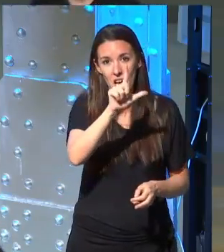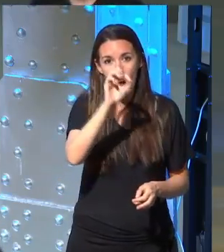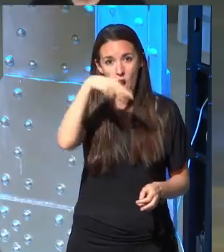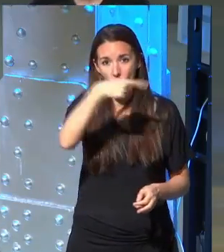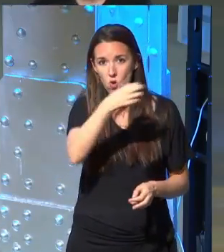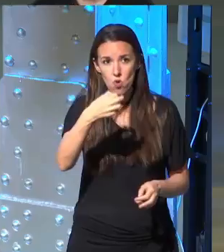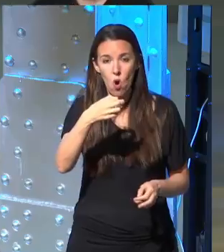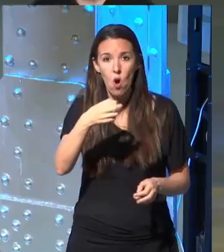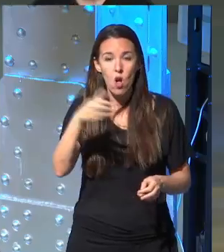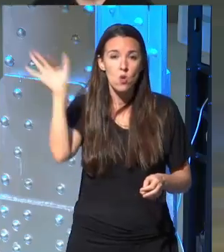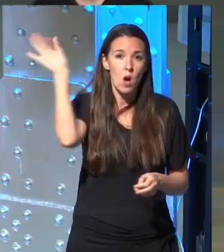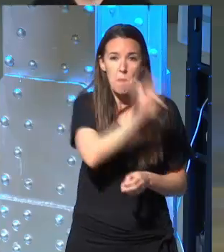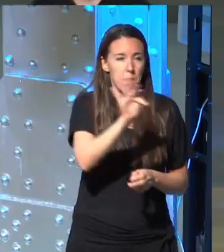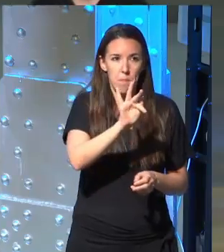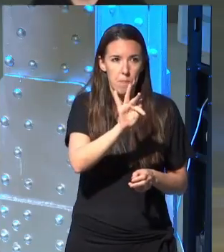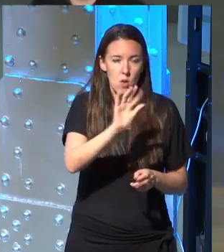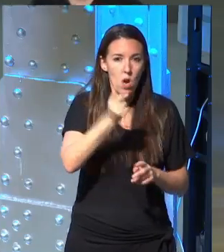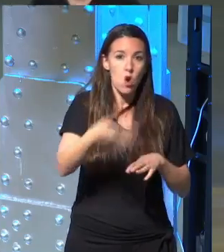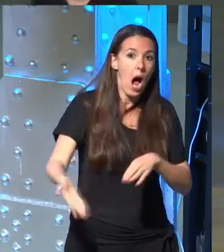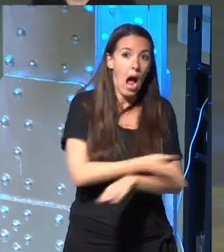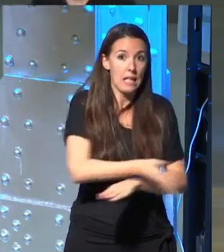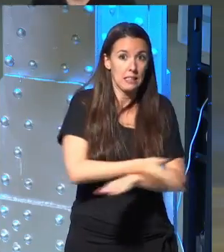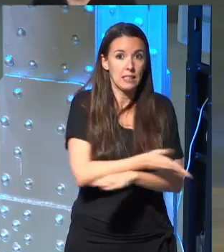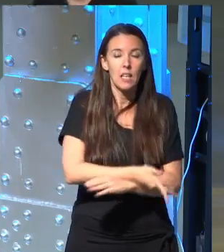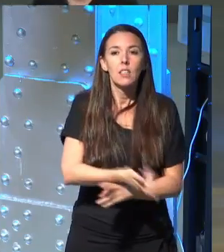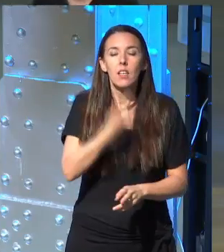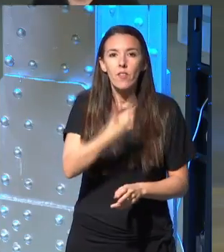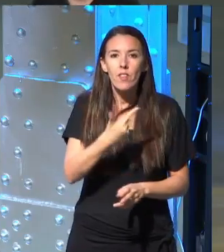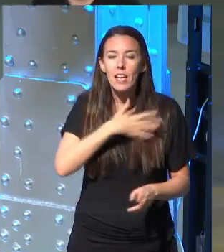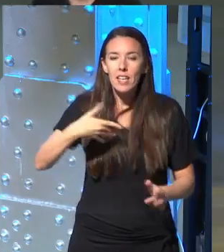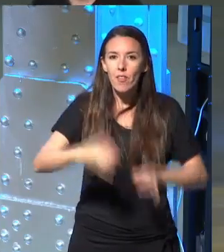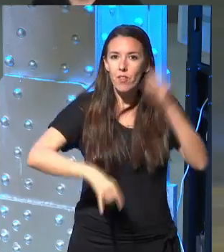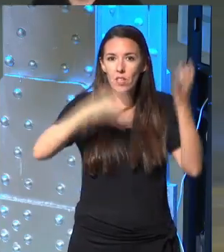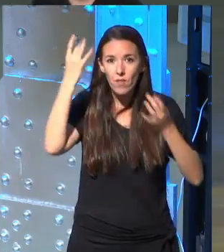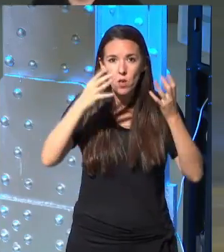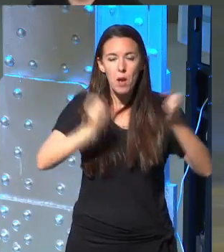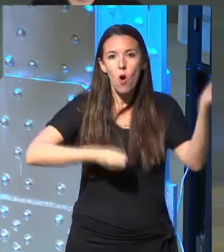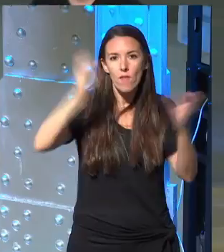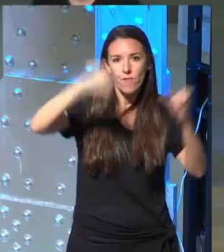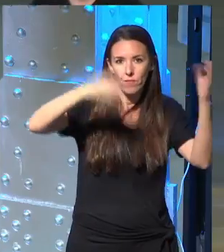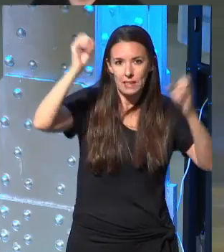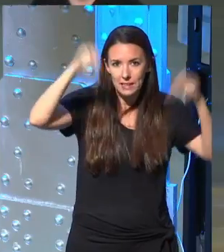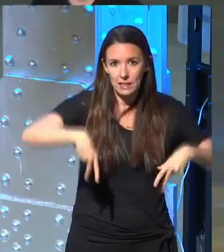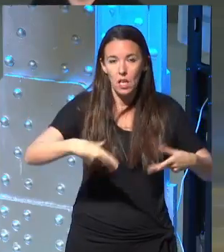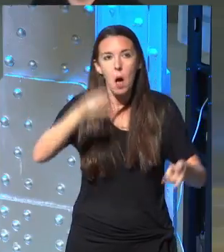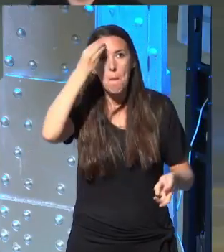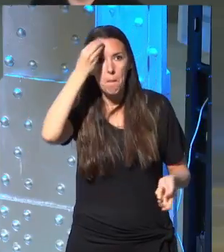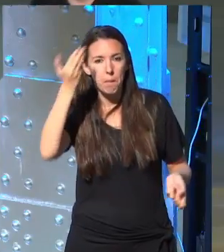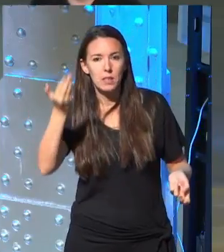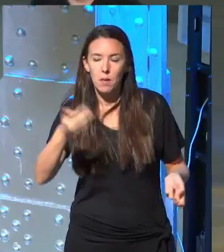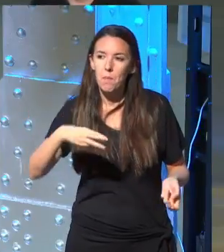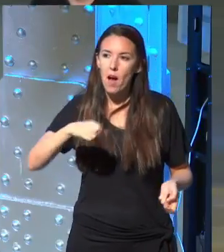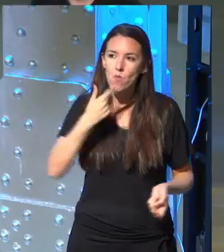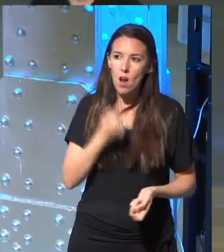su primera película, Los cronocrímenes, decía que él había querido hacer ciencia ficción sin efectos especiales, ¿no? Y yo pensaba, mira